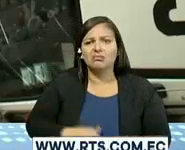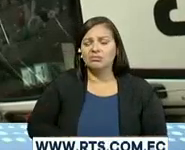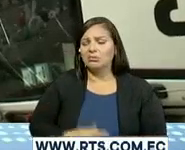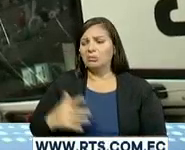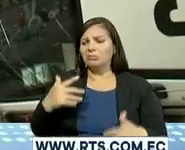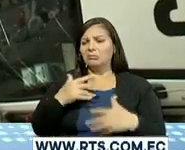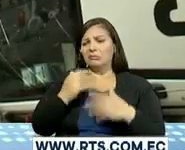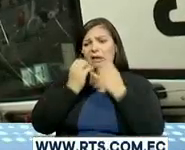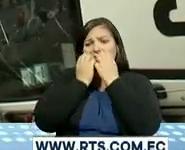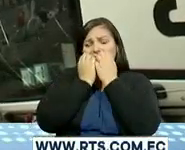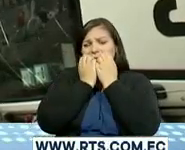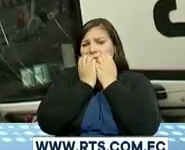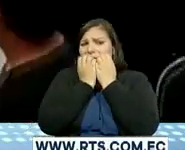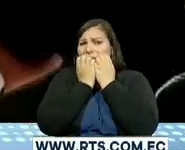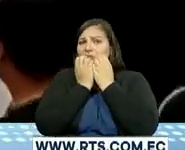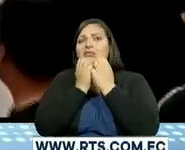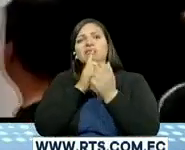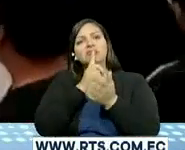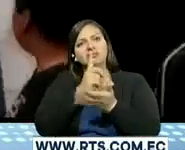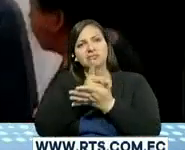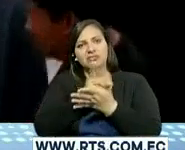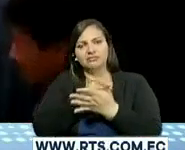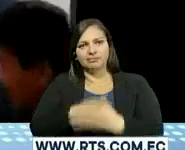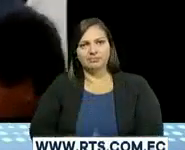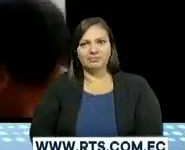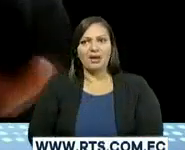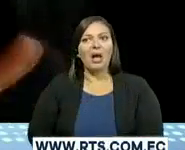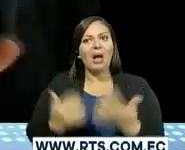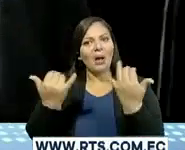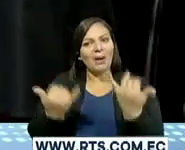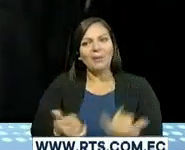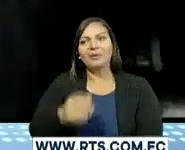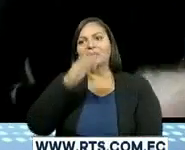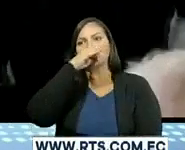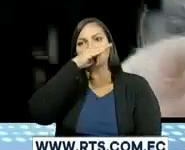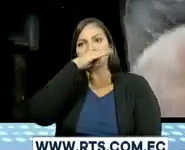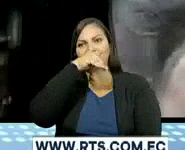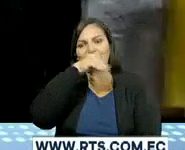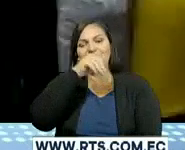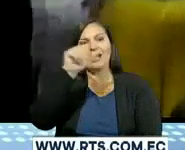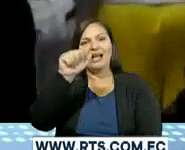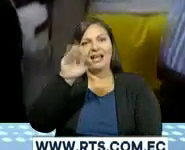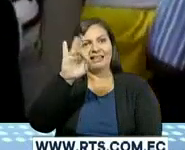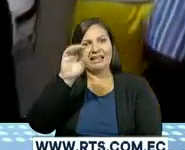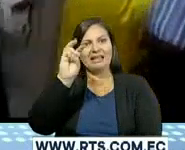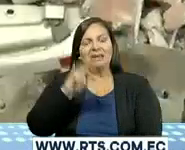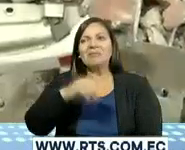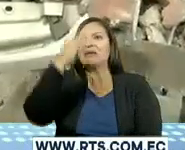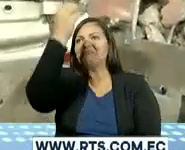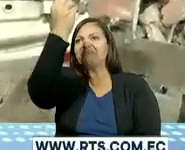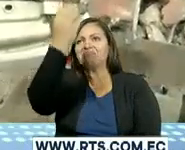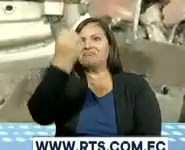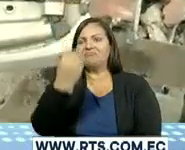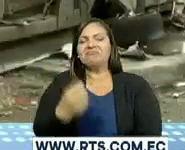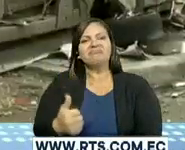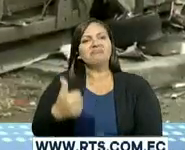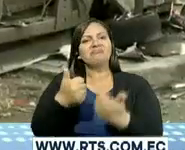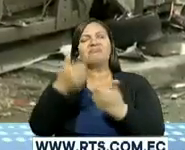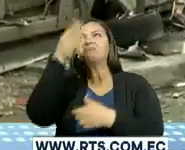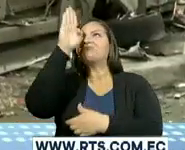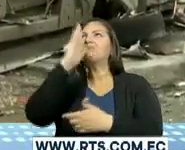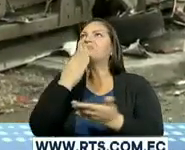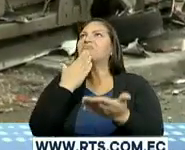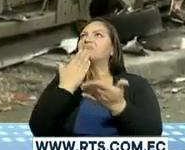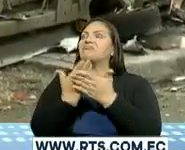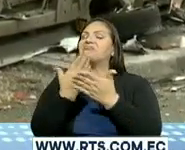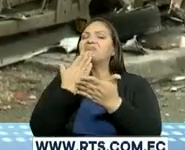nervios. Oiga, pero ya gracias a Dios y a la ATM y a todos que hacen posible esto, que han puesto los semáforos, y le damos